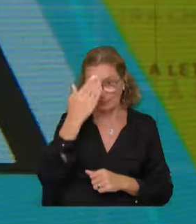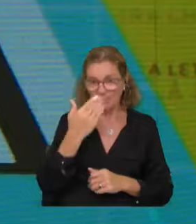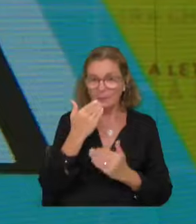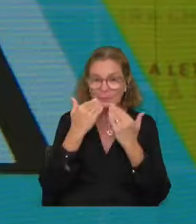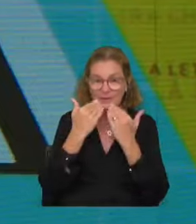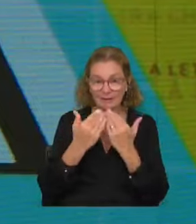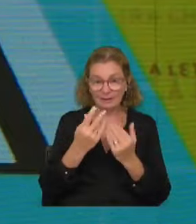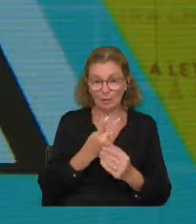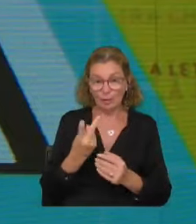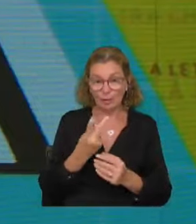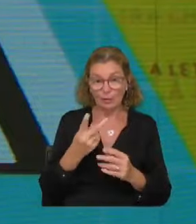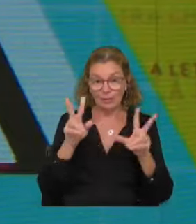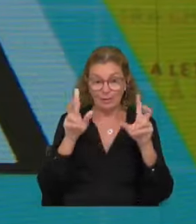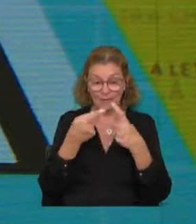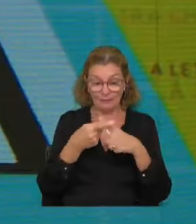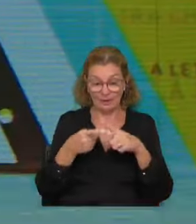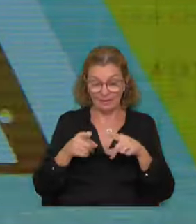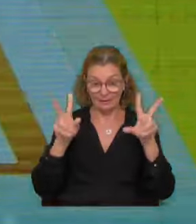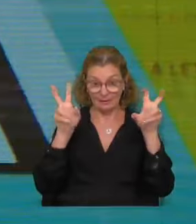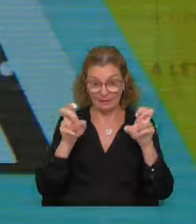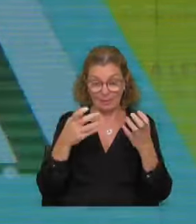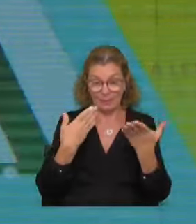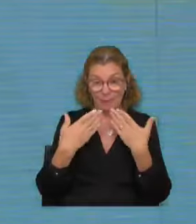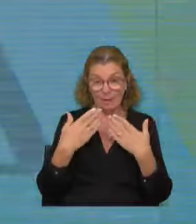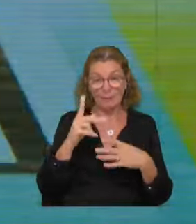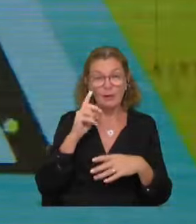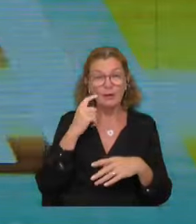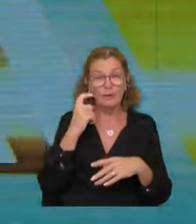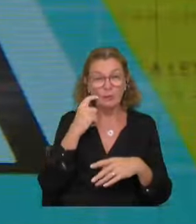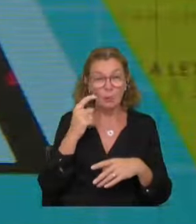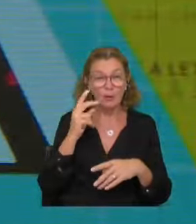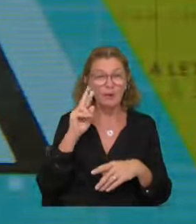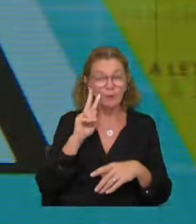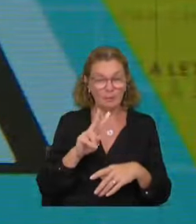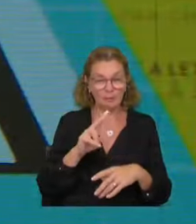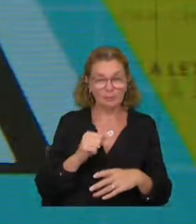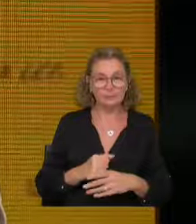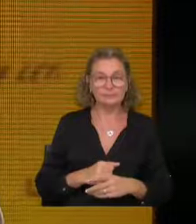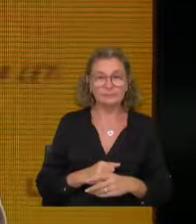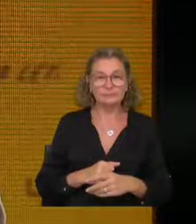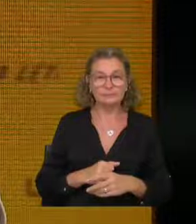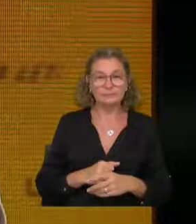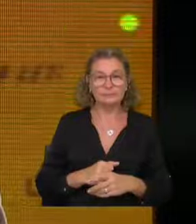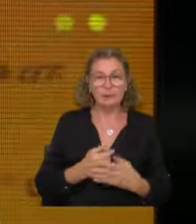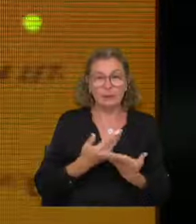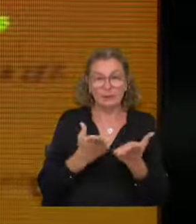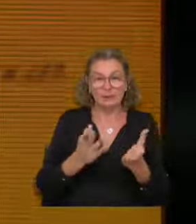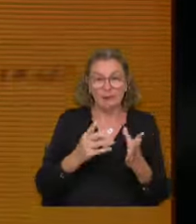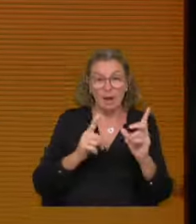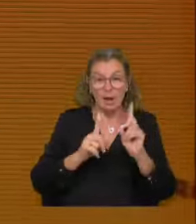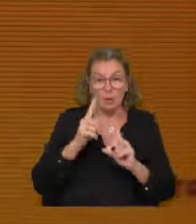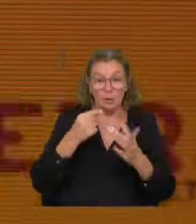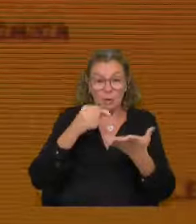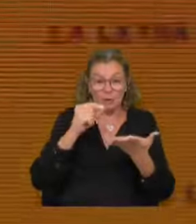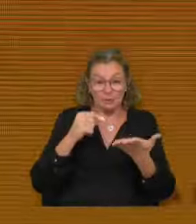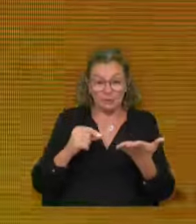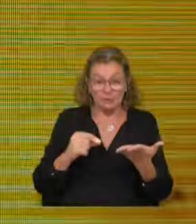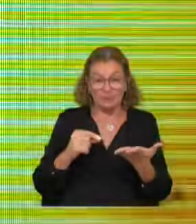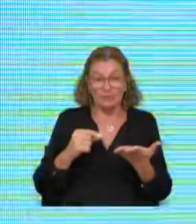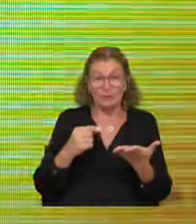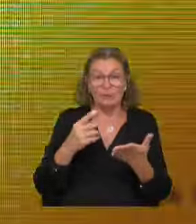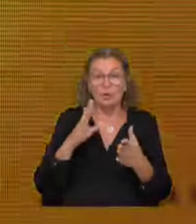hondar con ustedes en varios de estos temas Pero antes Vamos a repasar algunas cifras con Mariana sianeli exactamente porque aparecieron algunas cifras que nos dan